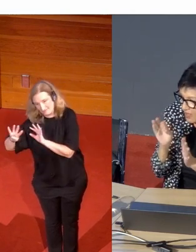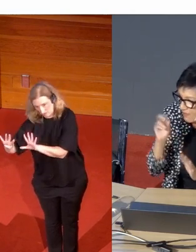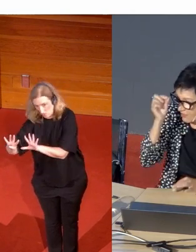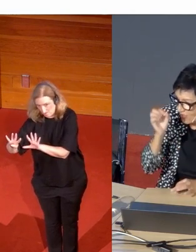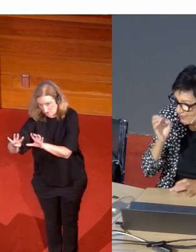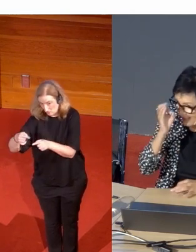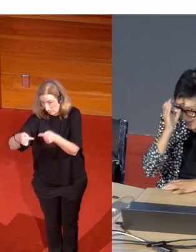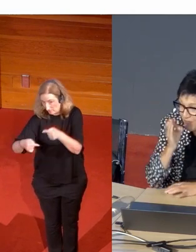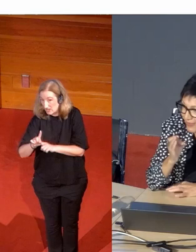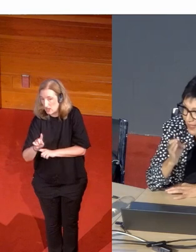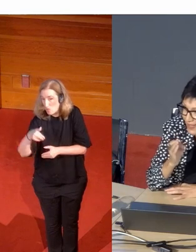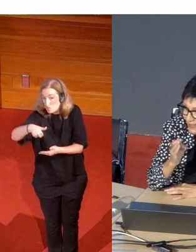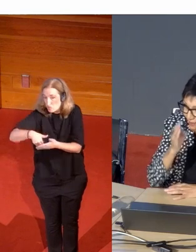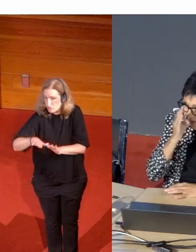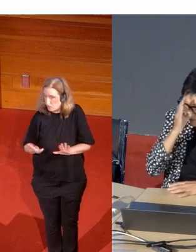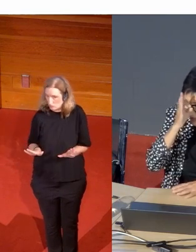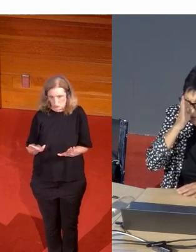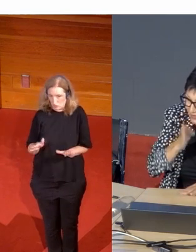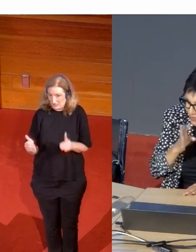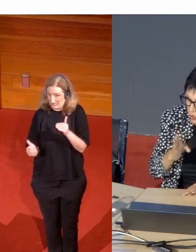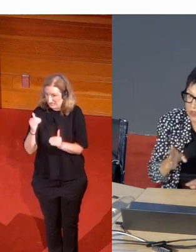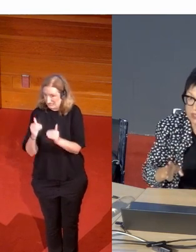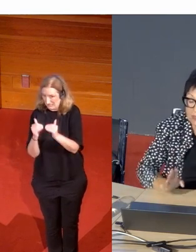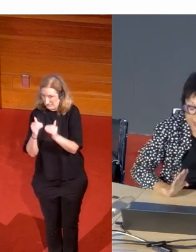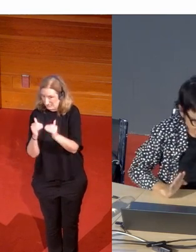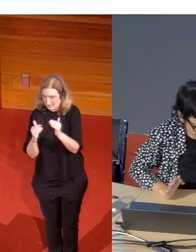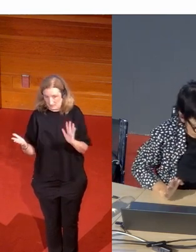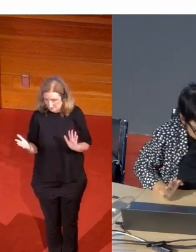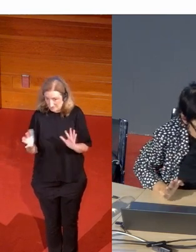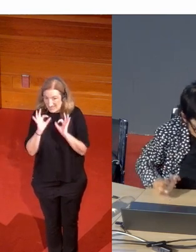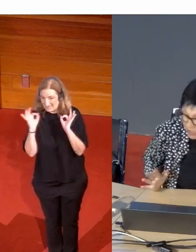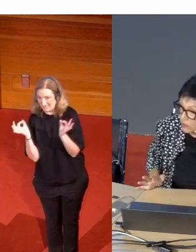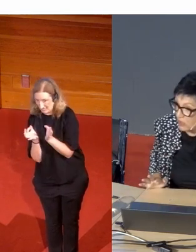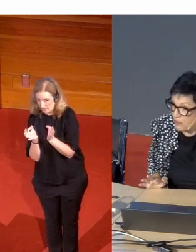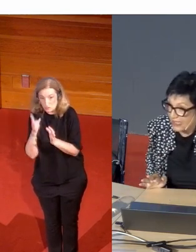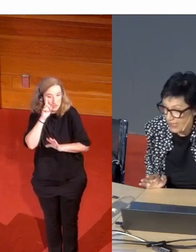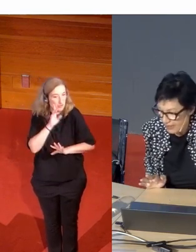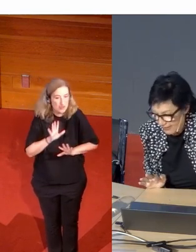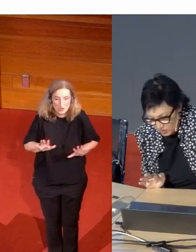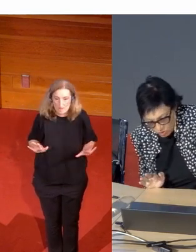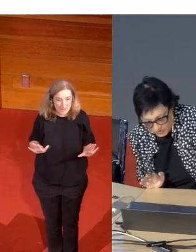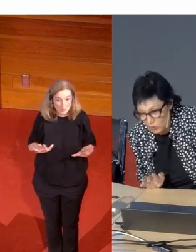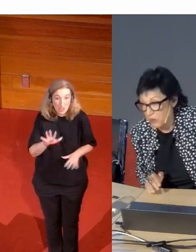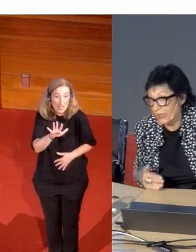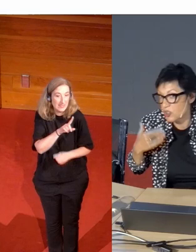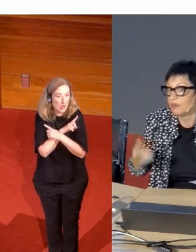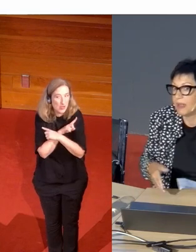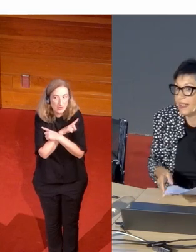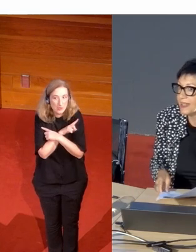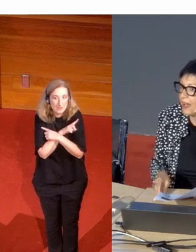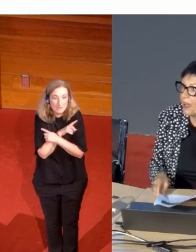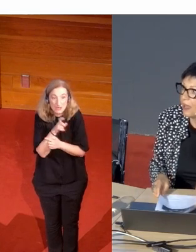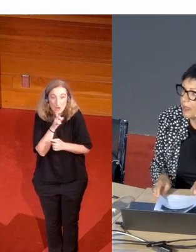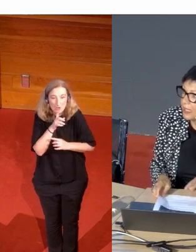50 eso es realmente ahí es la mitad más uno y no sabemos qué va a pasar el 5 de noviembre que